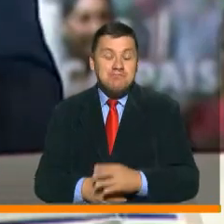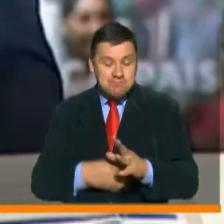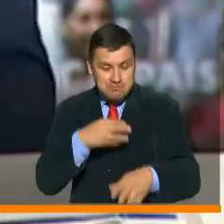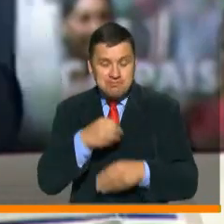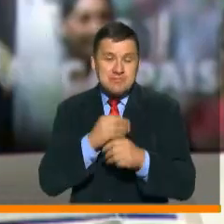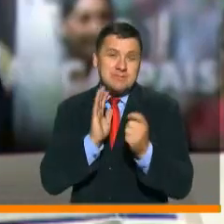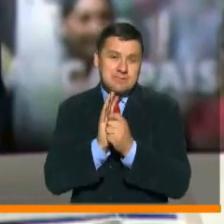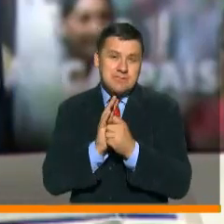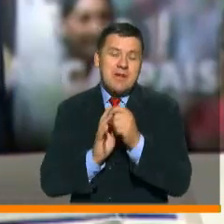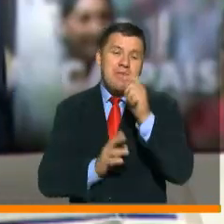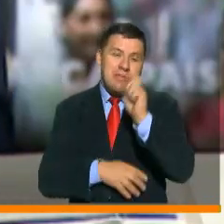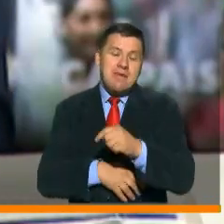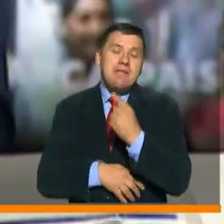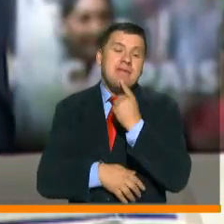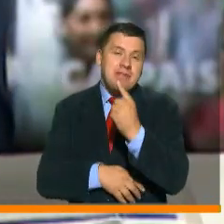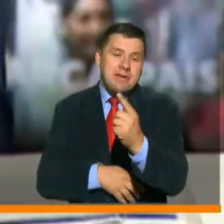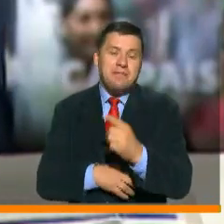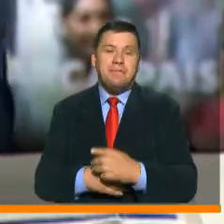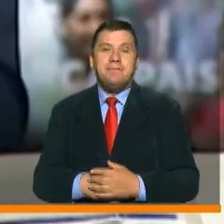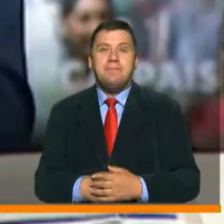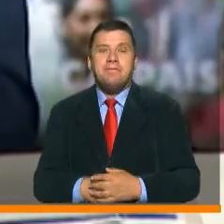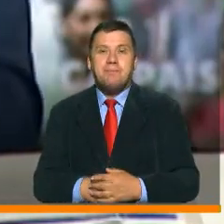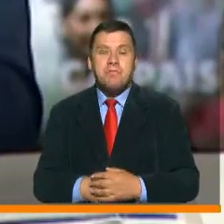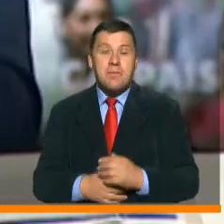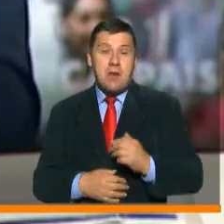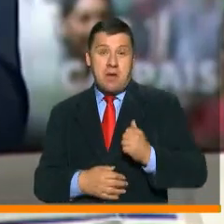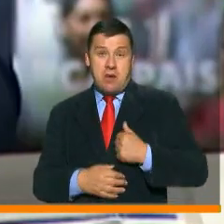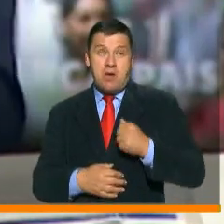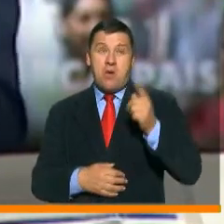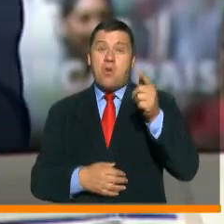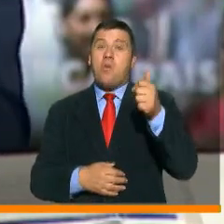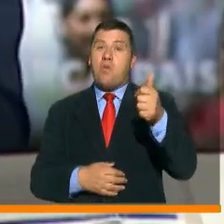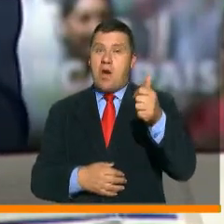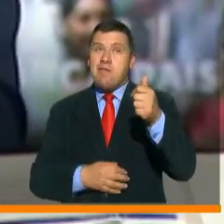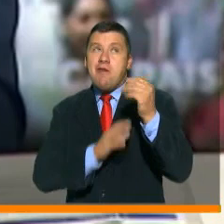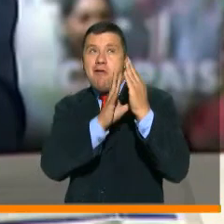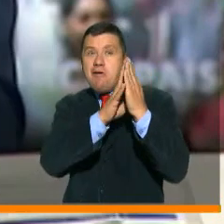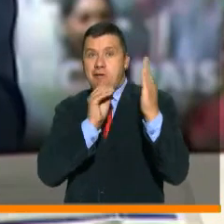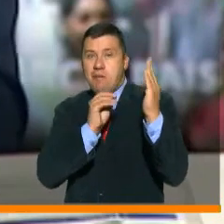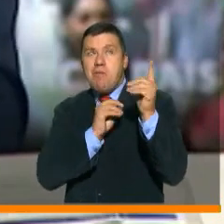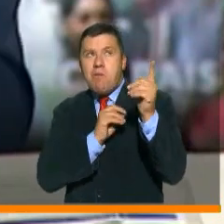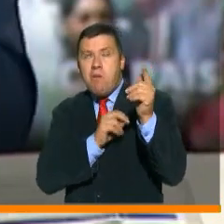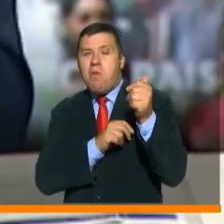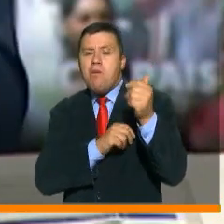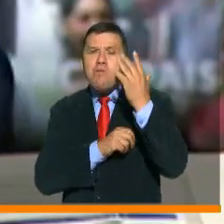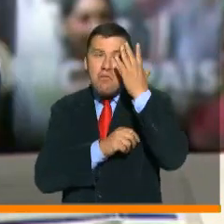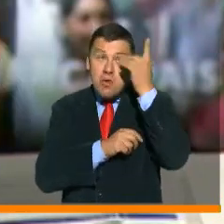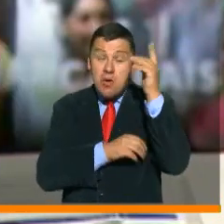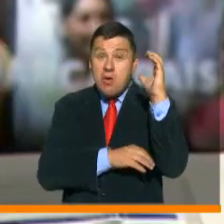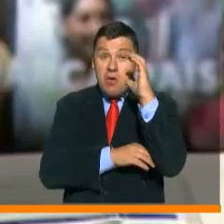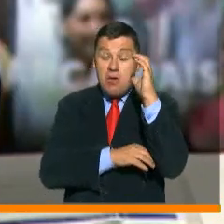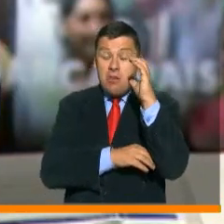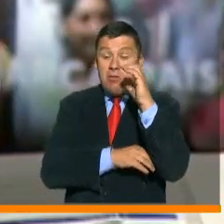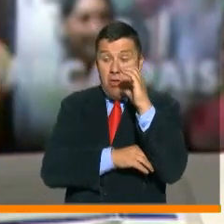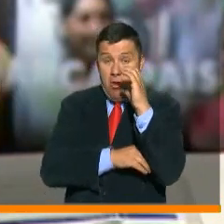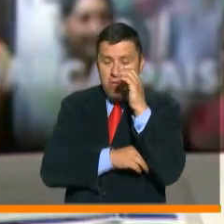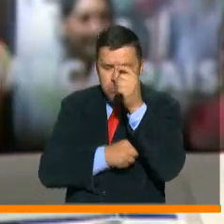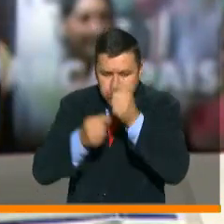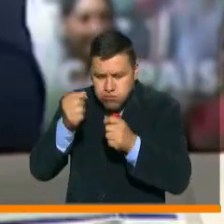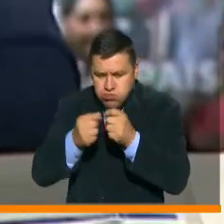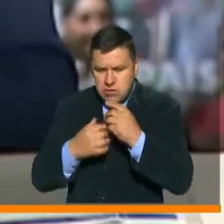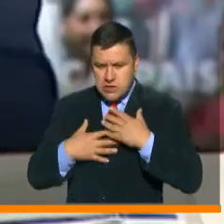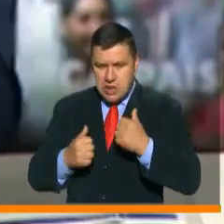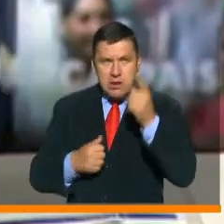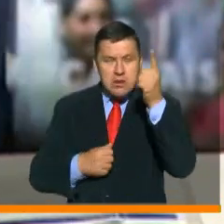además debo también señalar lo siguiente canadá ha sido un muy buen referente para nosotros porque es un país que ha tenido los equilibrios